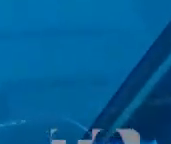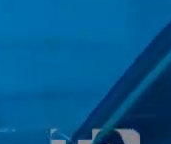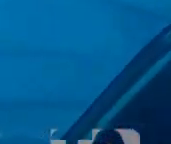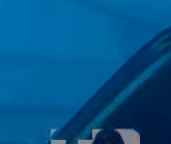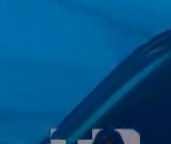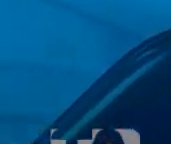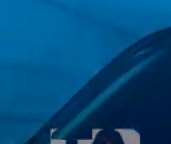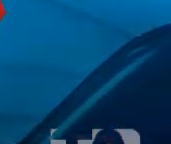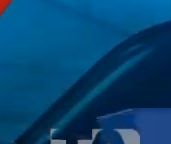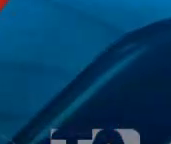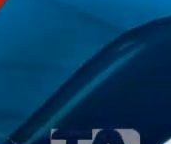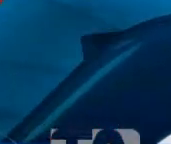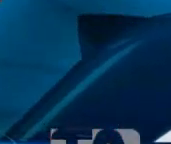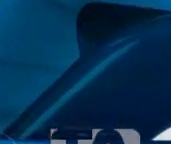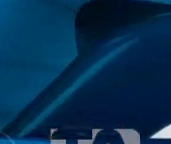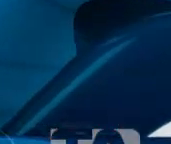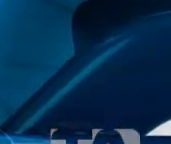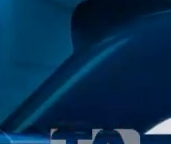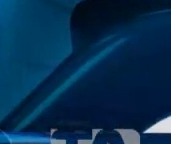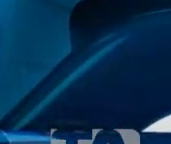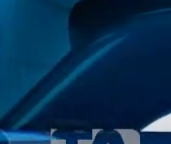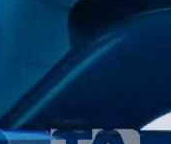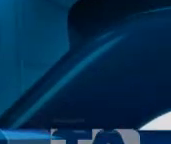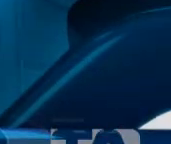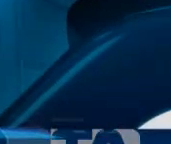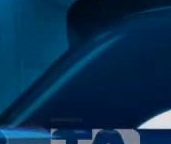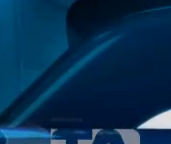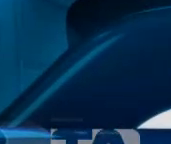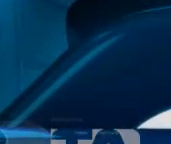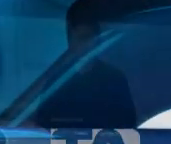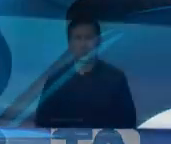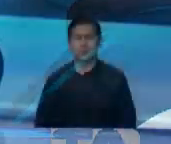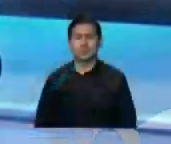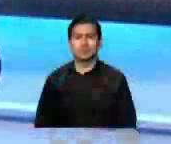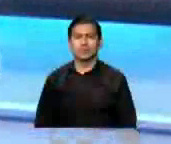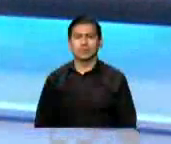24 horas con Milton Pérez y Diana León.